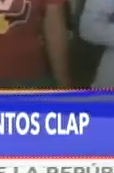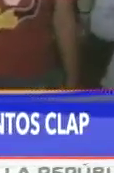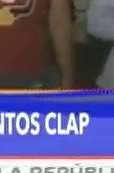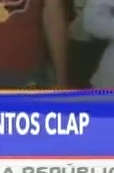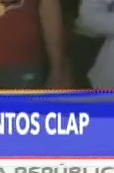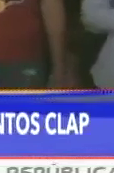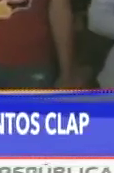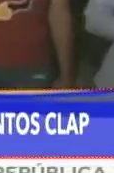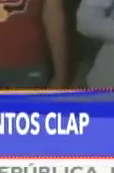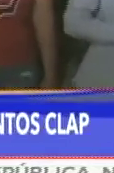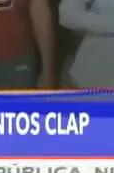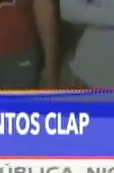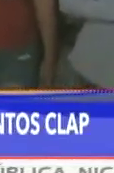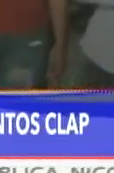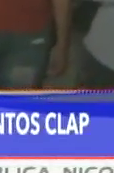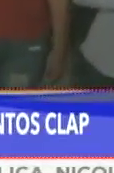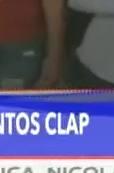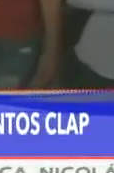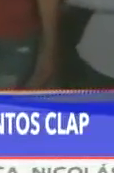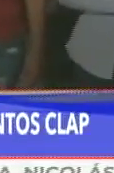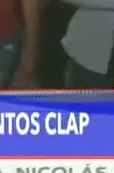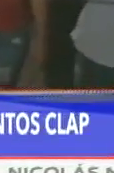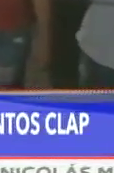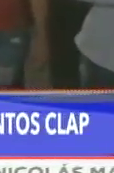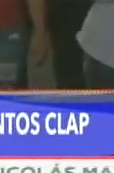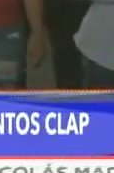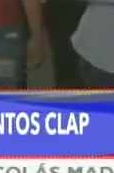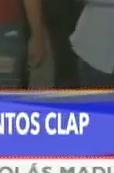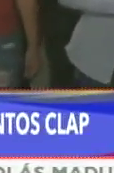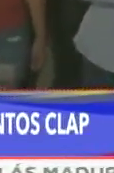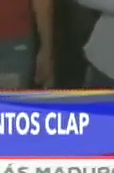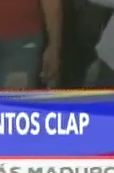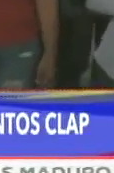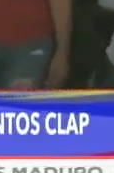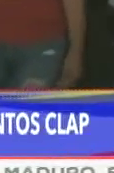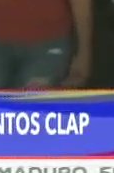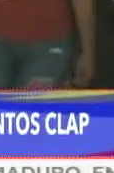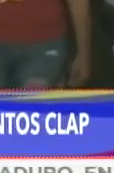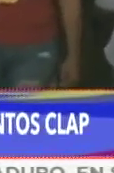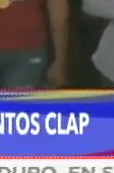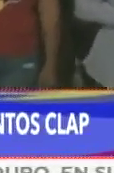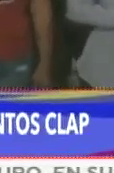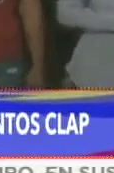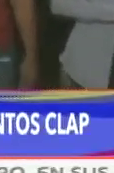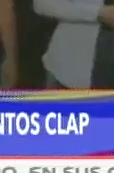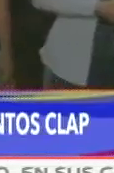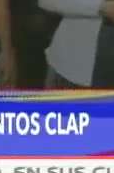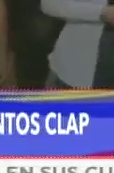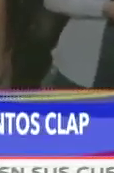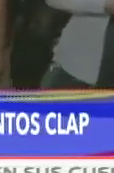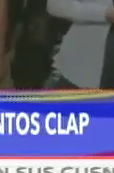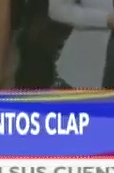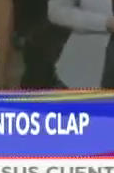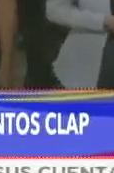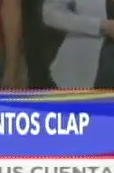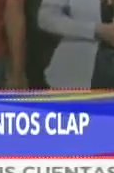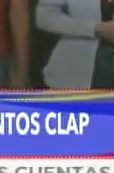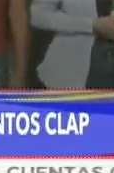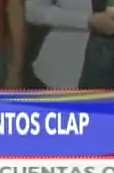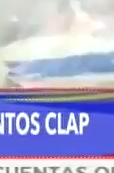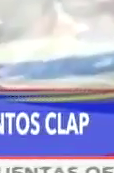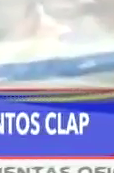la responsabilidad de ser plan piloto y hoy podemos decirle que nos encontramos 100% la validación en el territorio